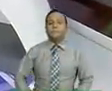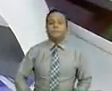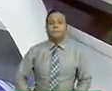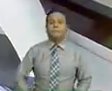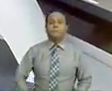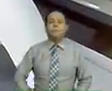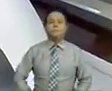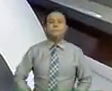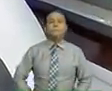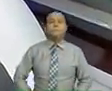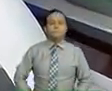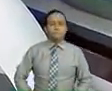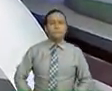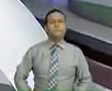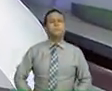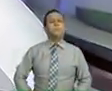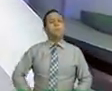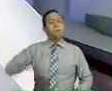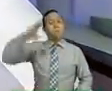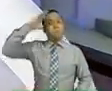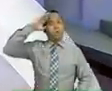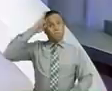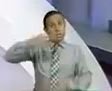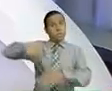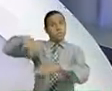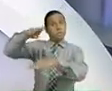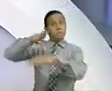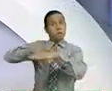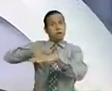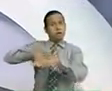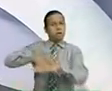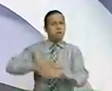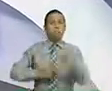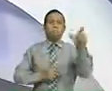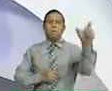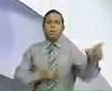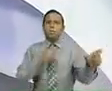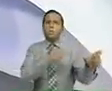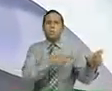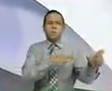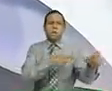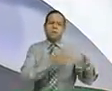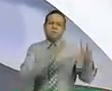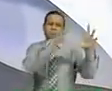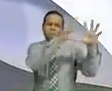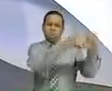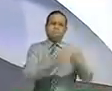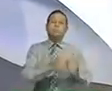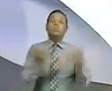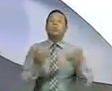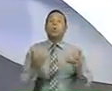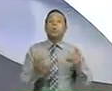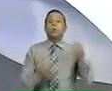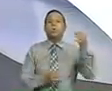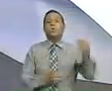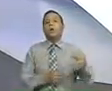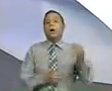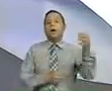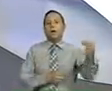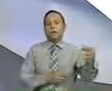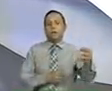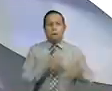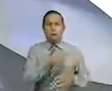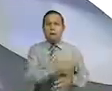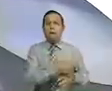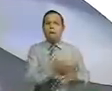Ahora les informamos que la Policía Nacional capturó a un presunto cabecilla en el Cantón Durán, provincia de Guayas, que supuestamente se dedicaba al